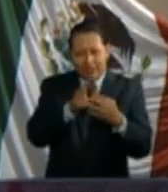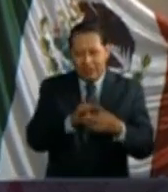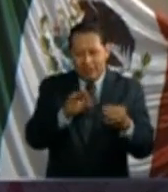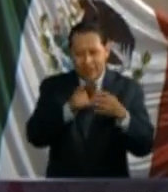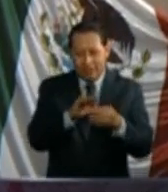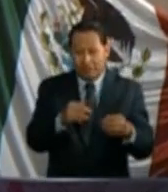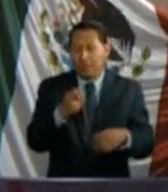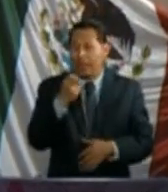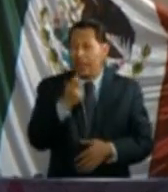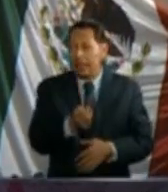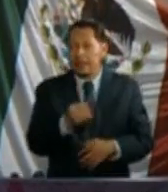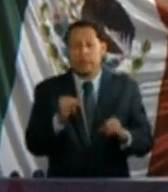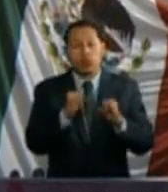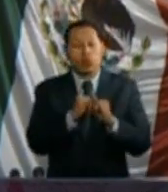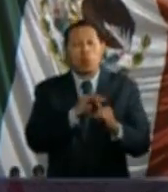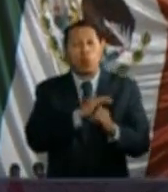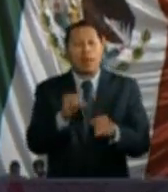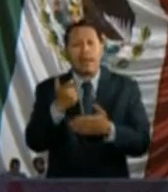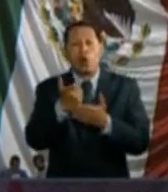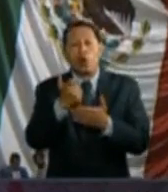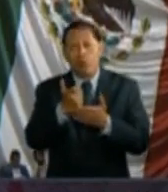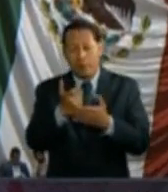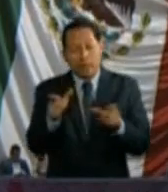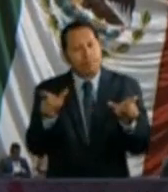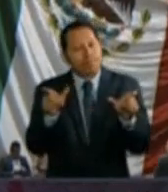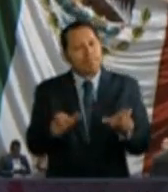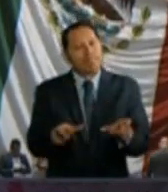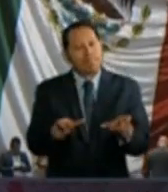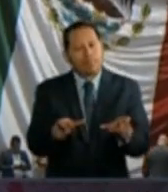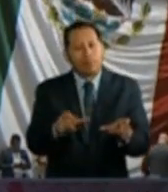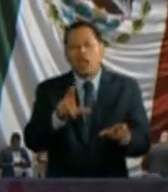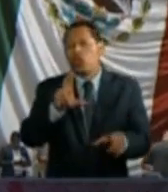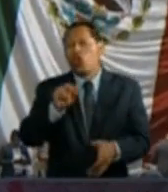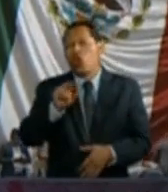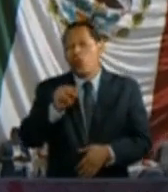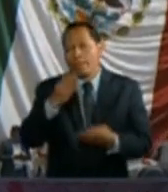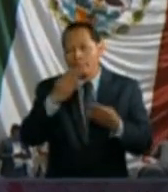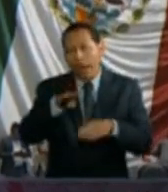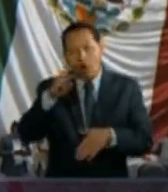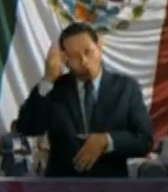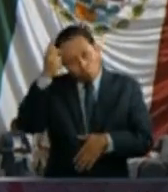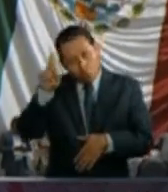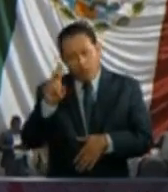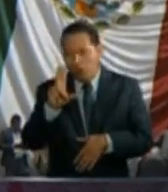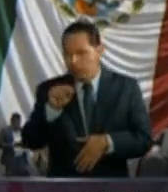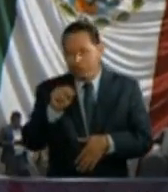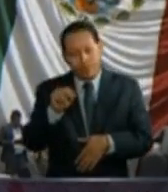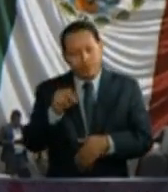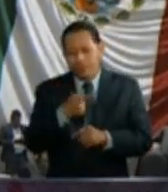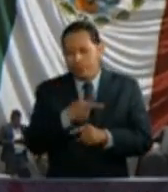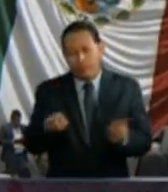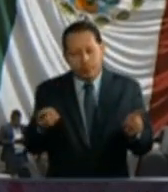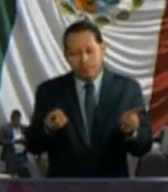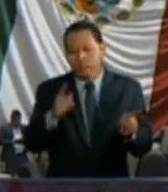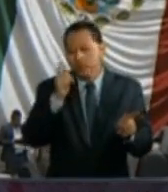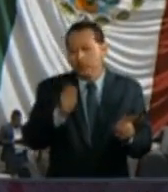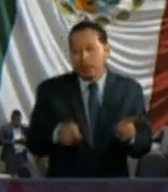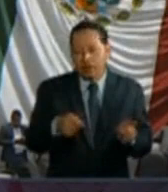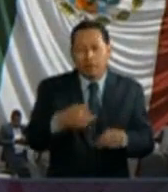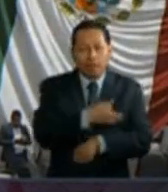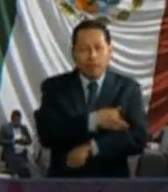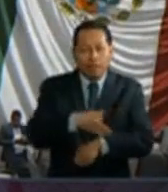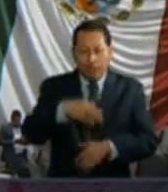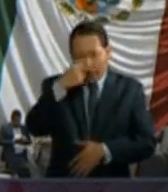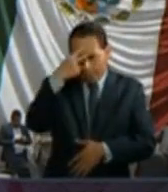es garante de la economía, no de los dueños de los bancos, garante de la economía de las